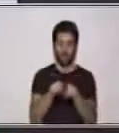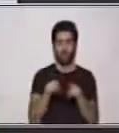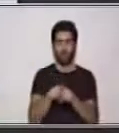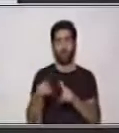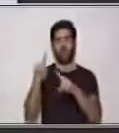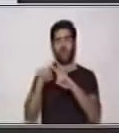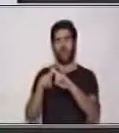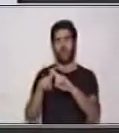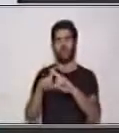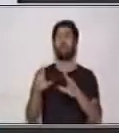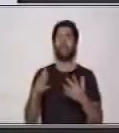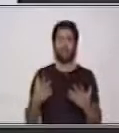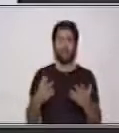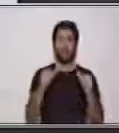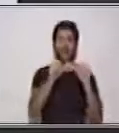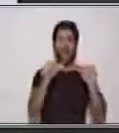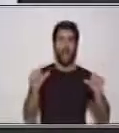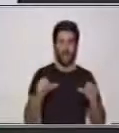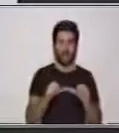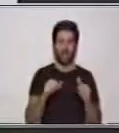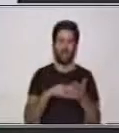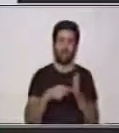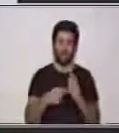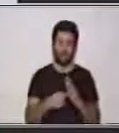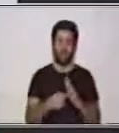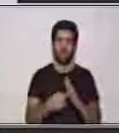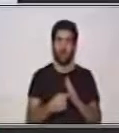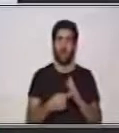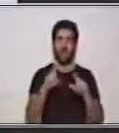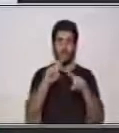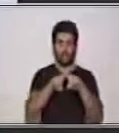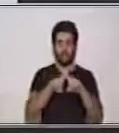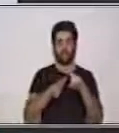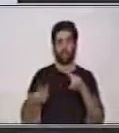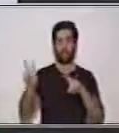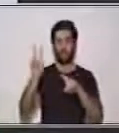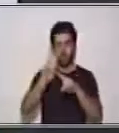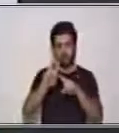el área es x al cuadrado. Recordemos eso.